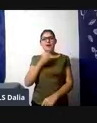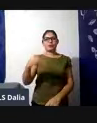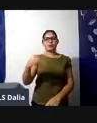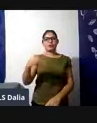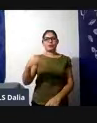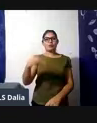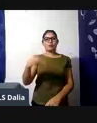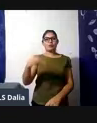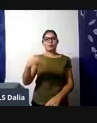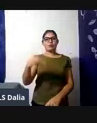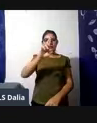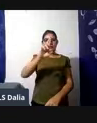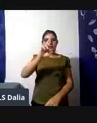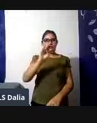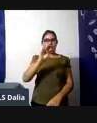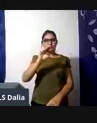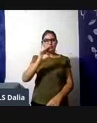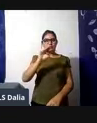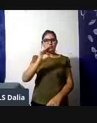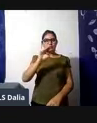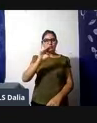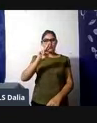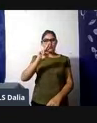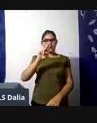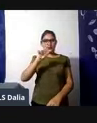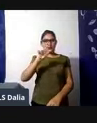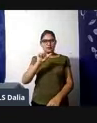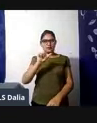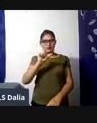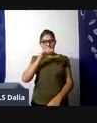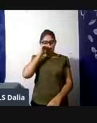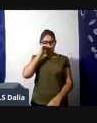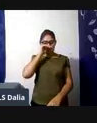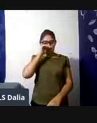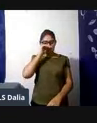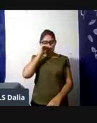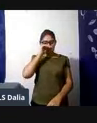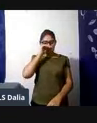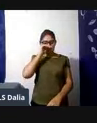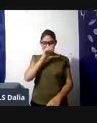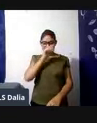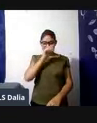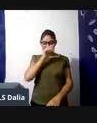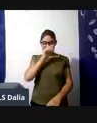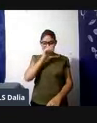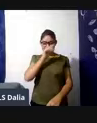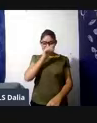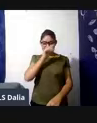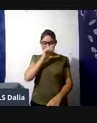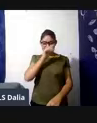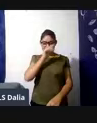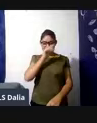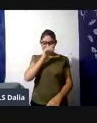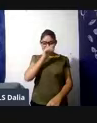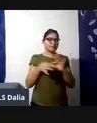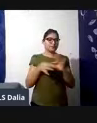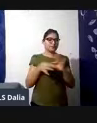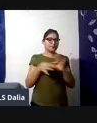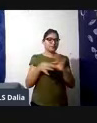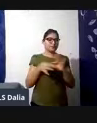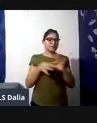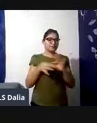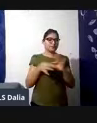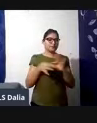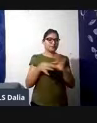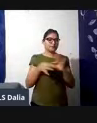otros aquí desde nuestra casa. Porque no necesitas irte a salvar las vidas a los hospitales ni ayudar afuera. Con que tú